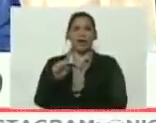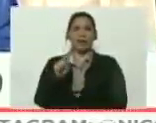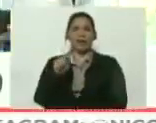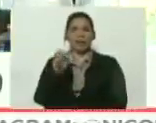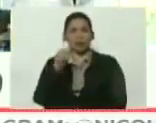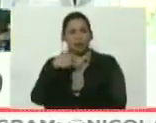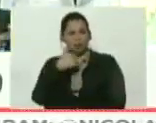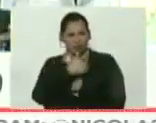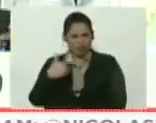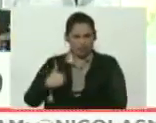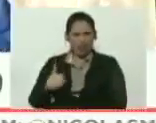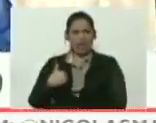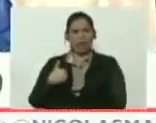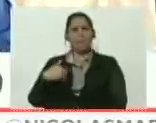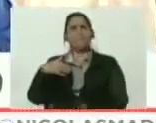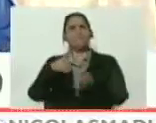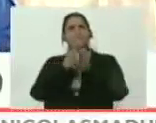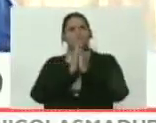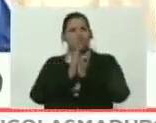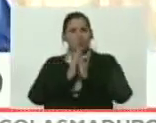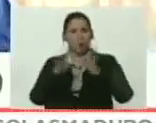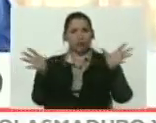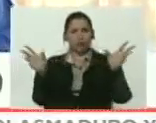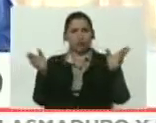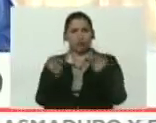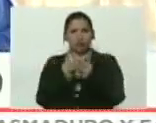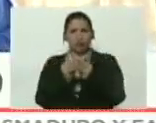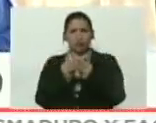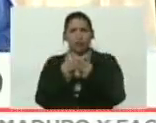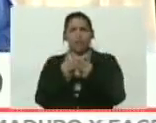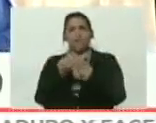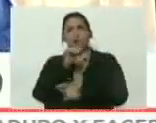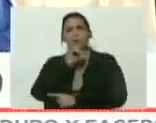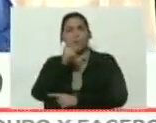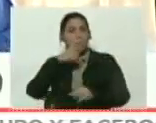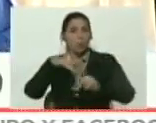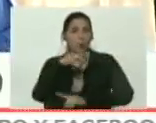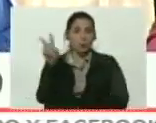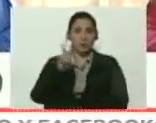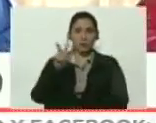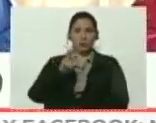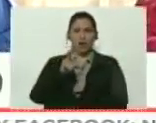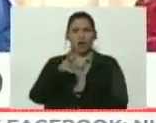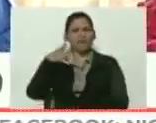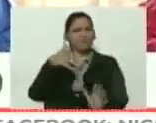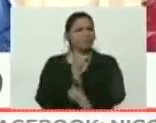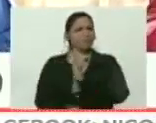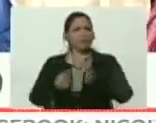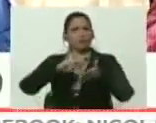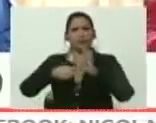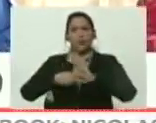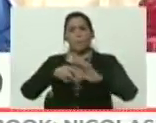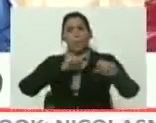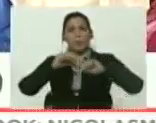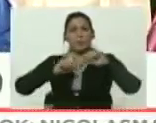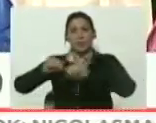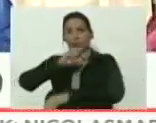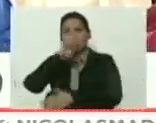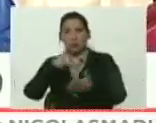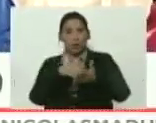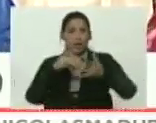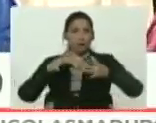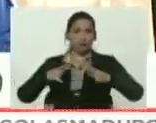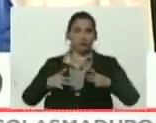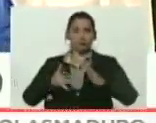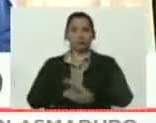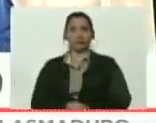que hiciéramos un resumen, informáramos al pueblo de Venezuela lo que es el despliegue del Movimiento Nacional de Recreadores y